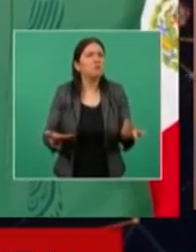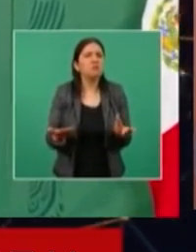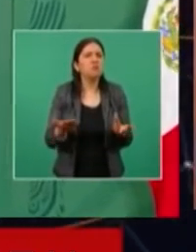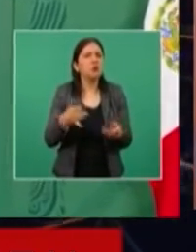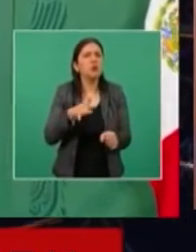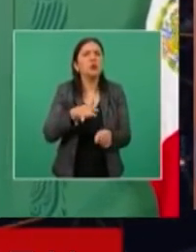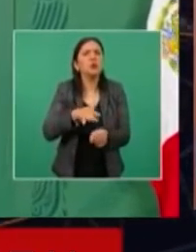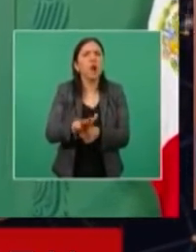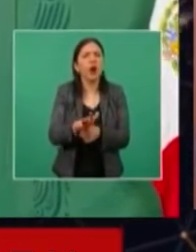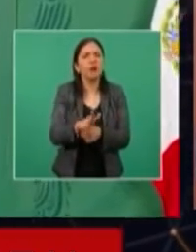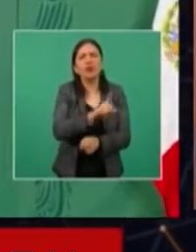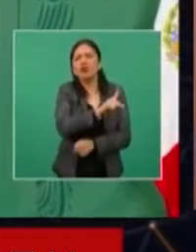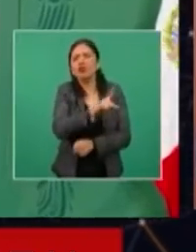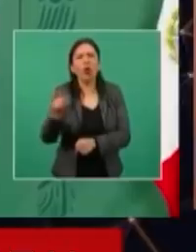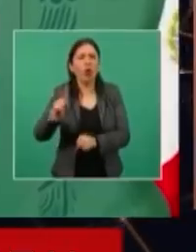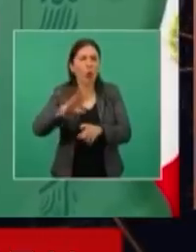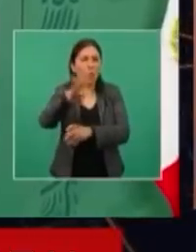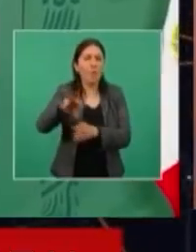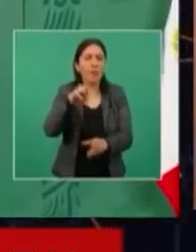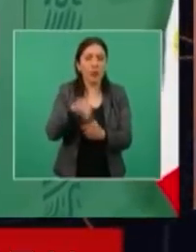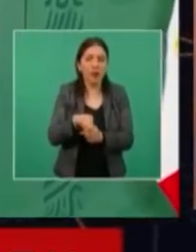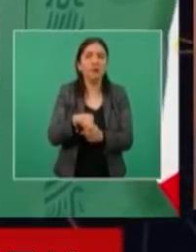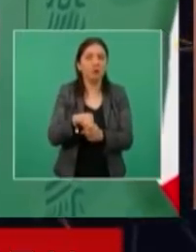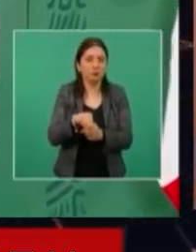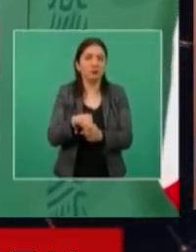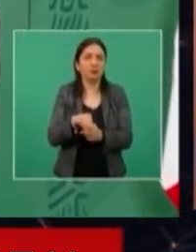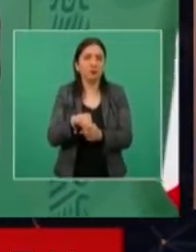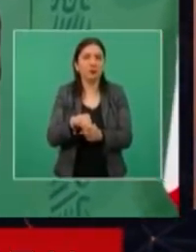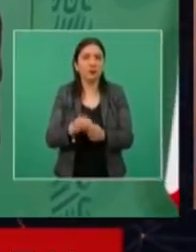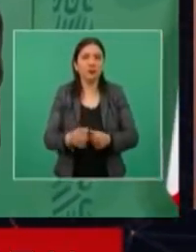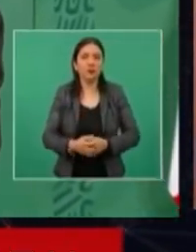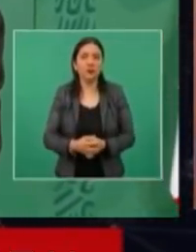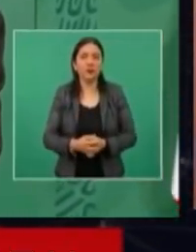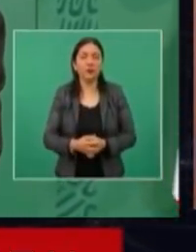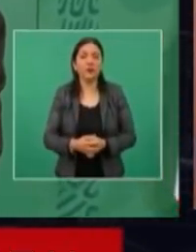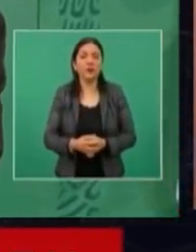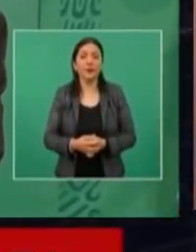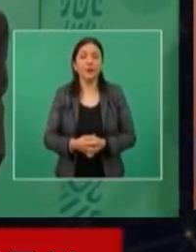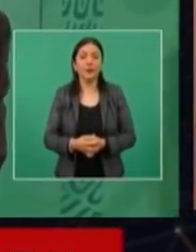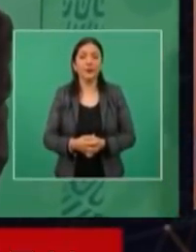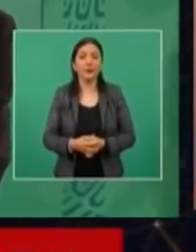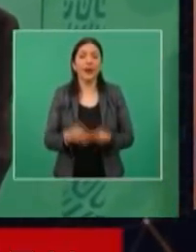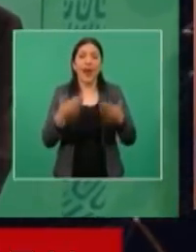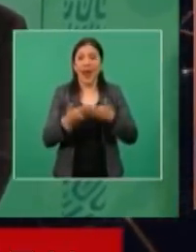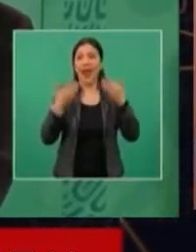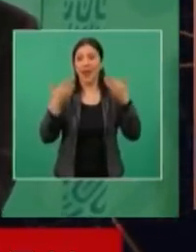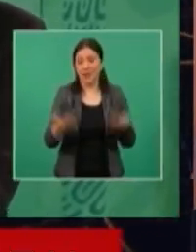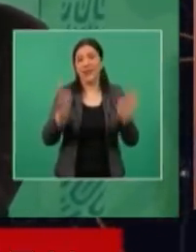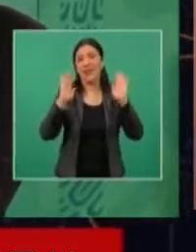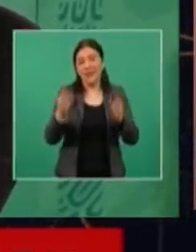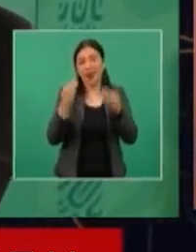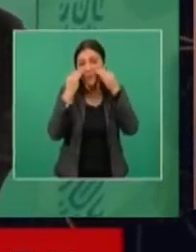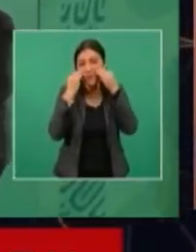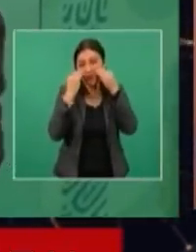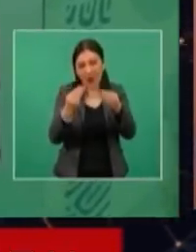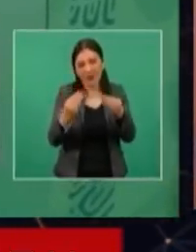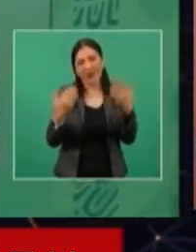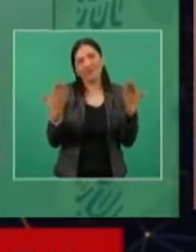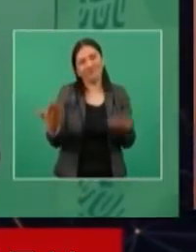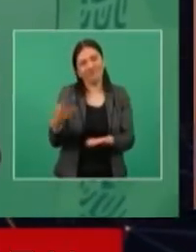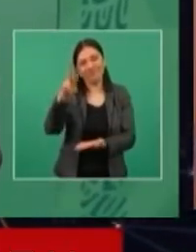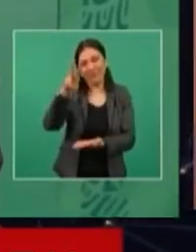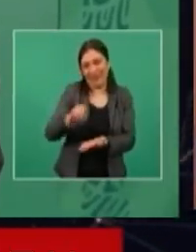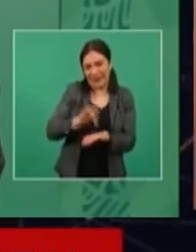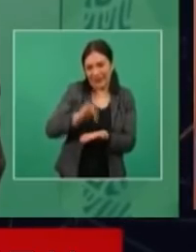y tiene personal de sobra, dado que no hay elecciones y es el mismo personal que puede